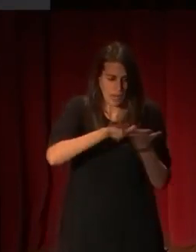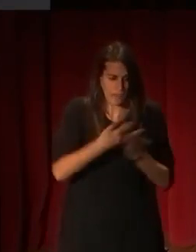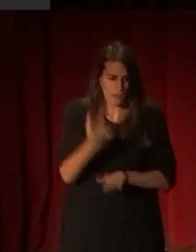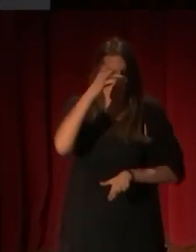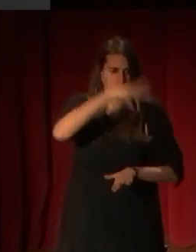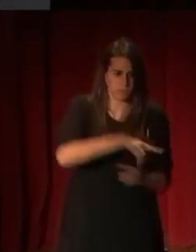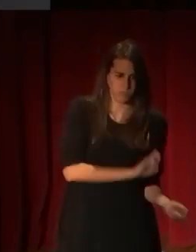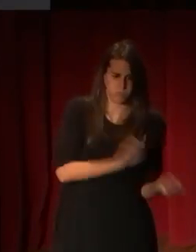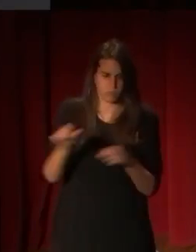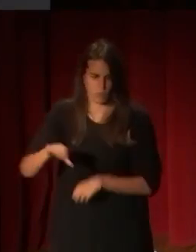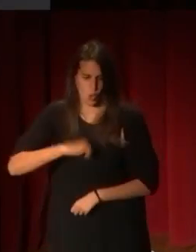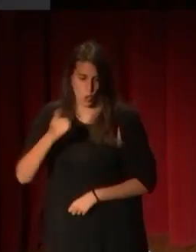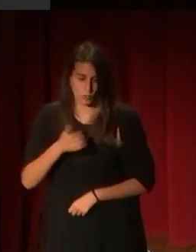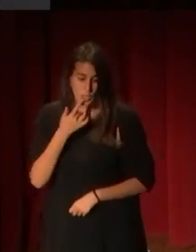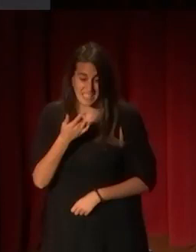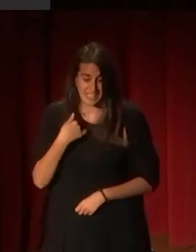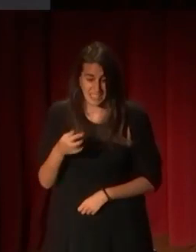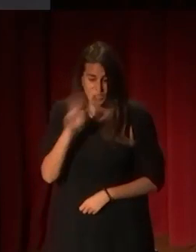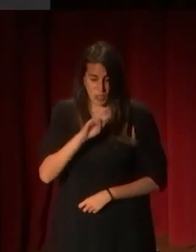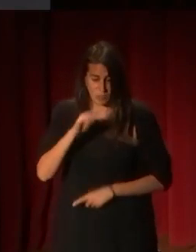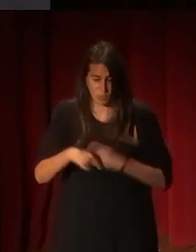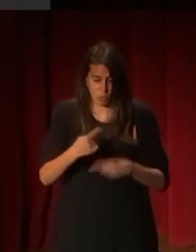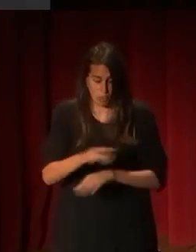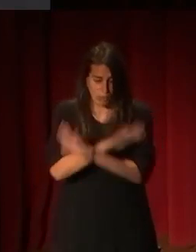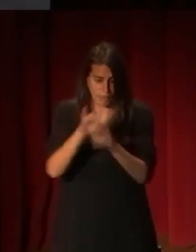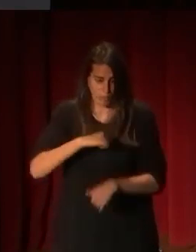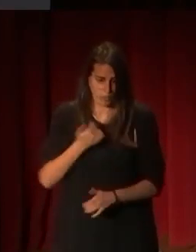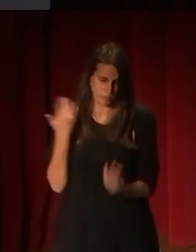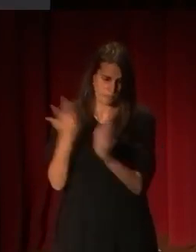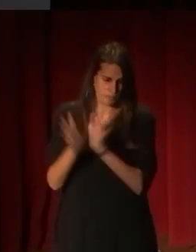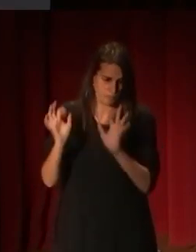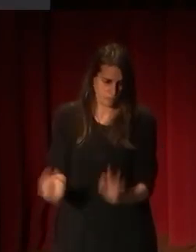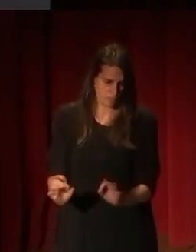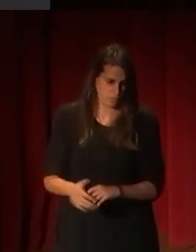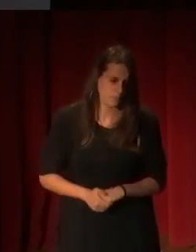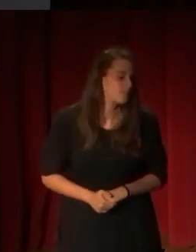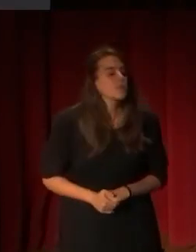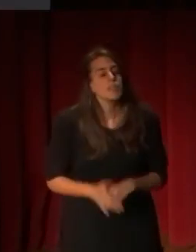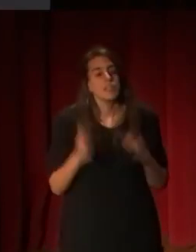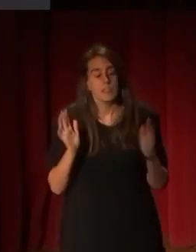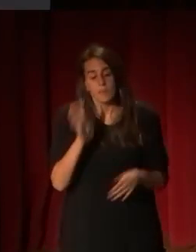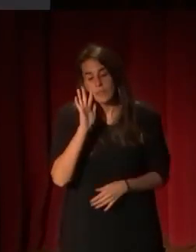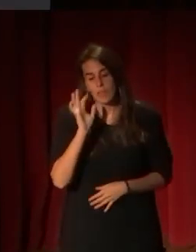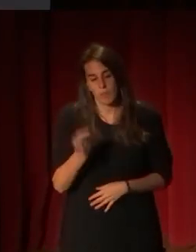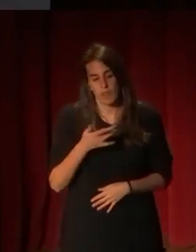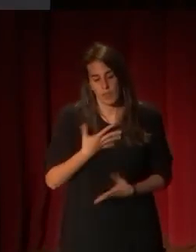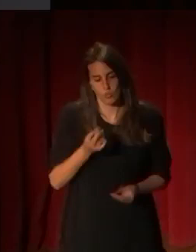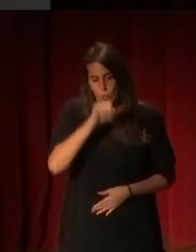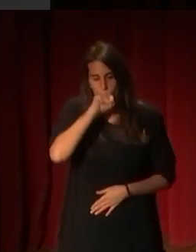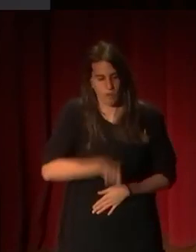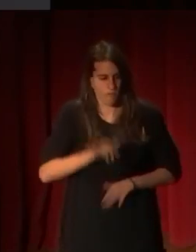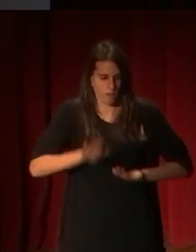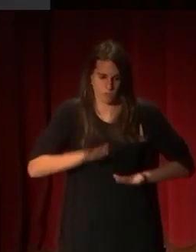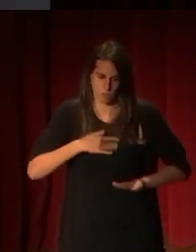tienen los nacionales que si se repitiesen todos los días allí estarían y es verdad que hubo una afición desmedida